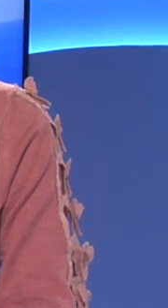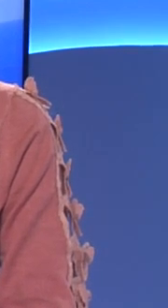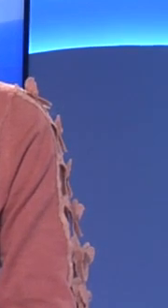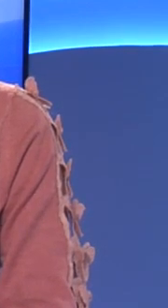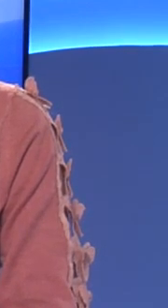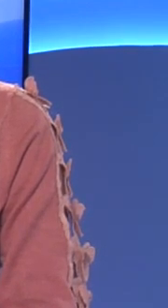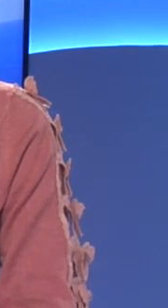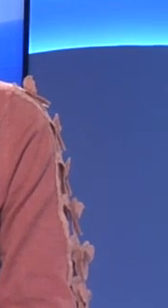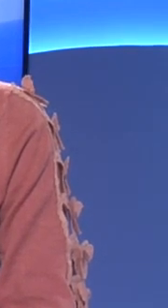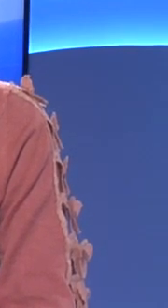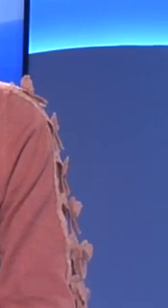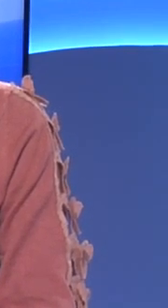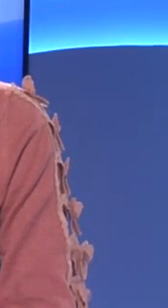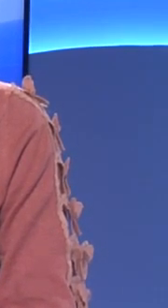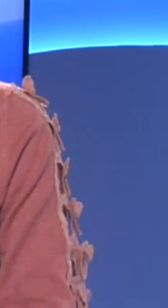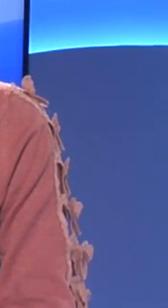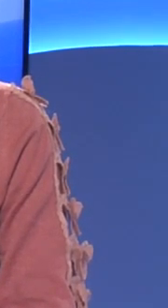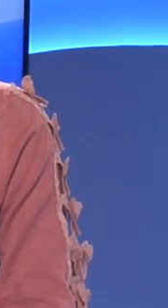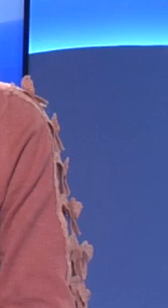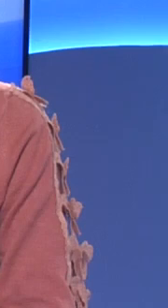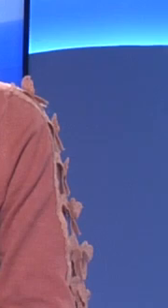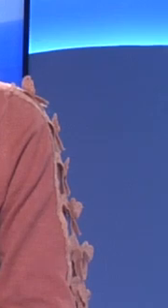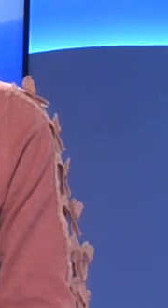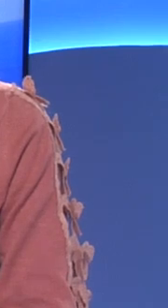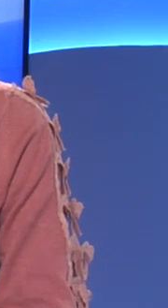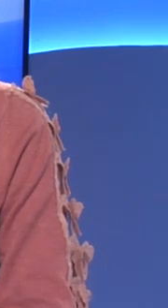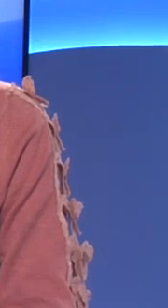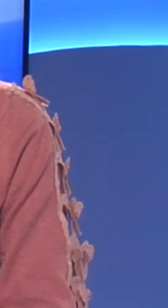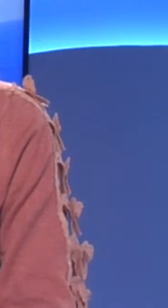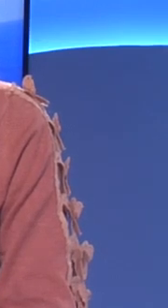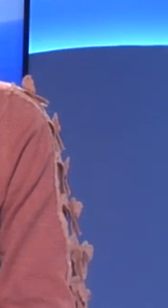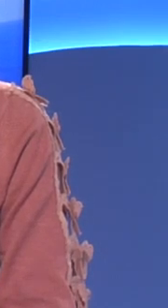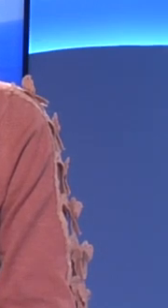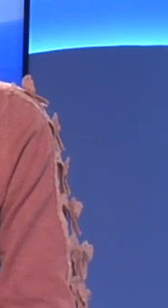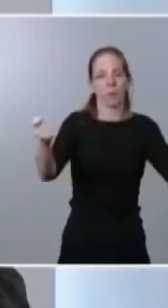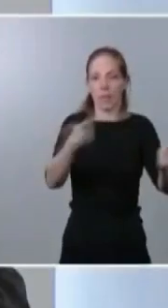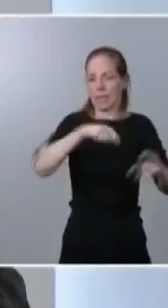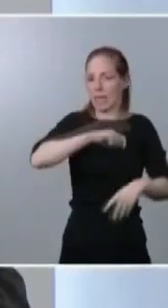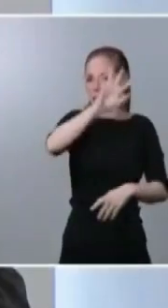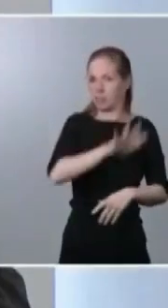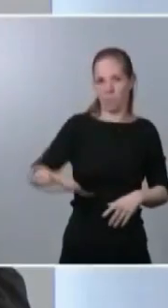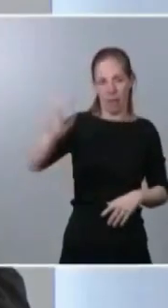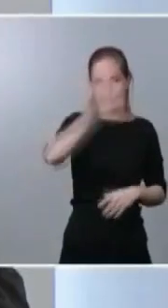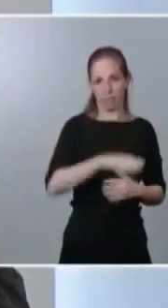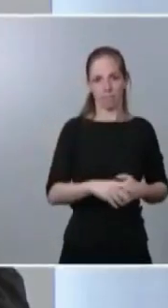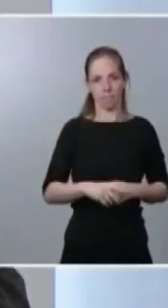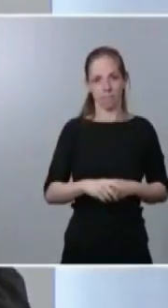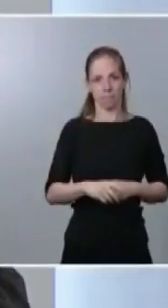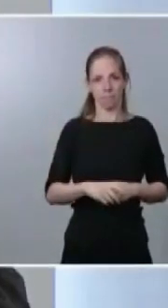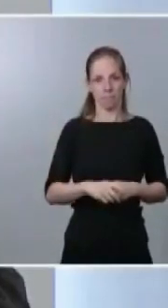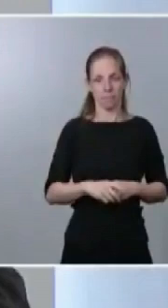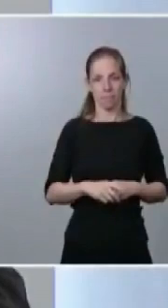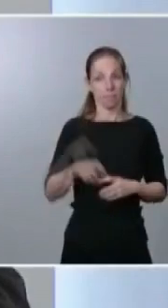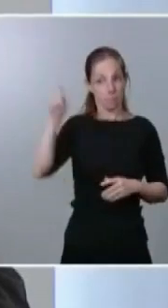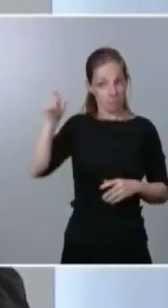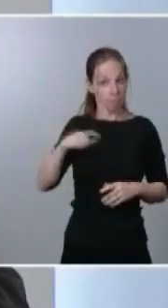Interterritorial de Sanidad en el que ha participado la Comisaría Europea de Sanidad. Ha insistido en que todos los Estados